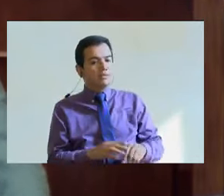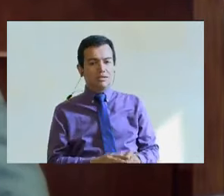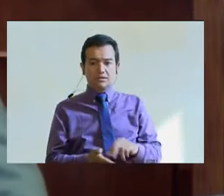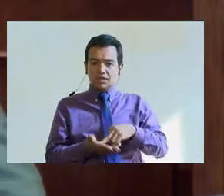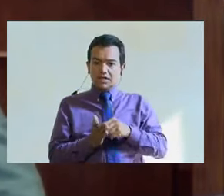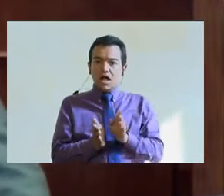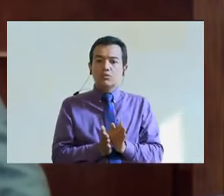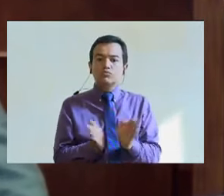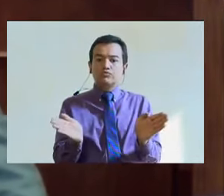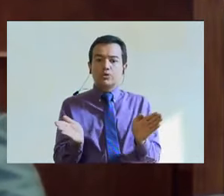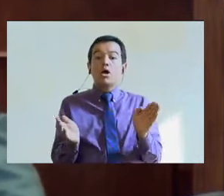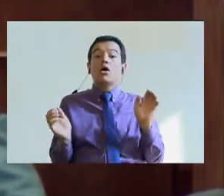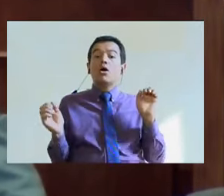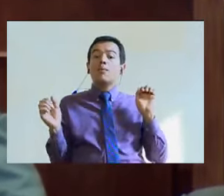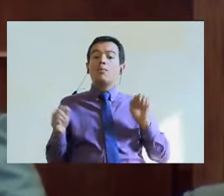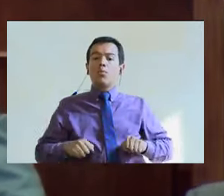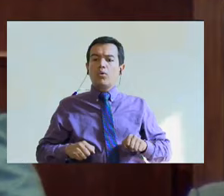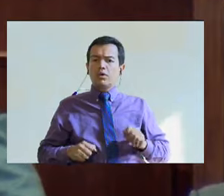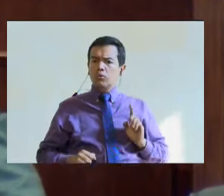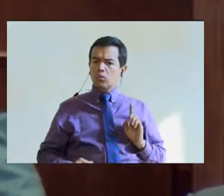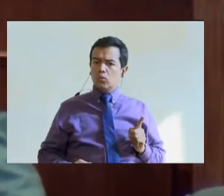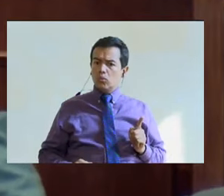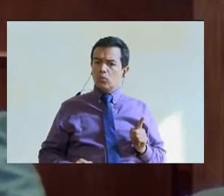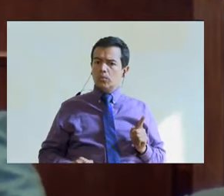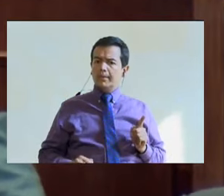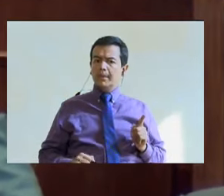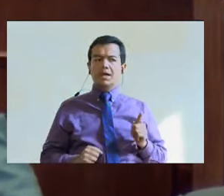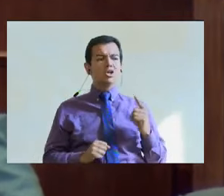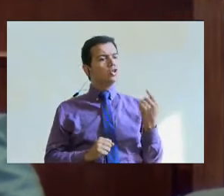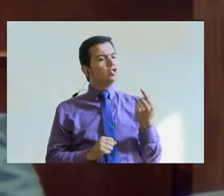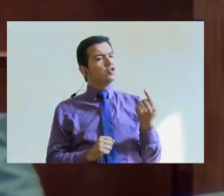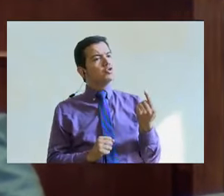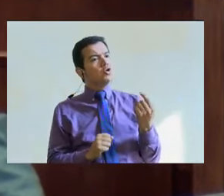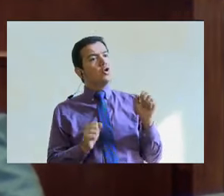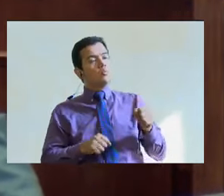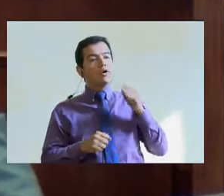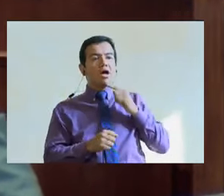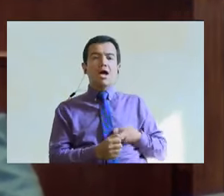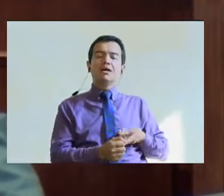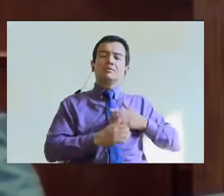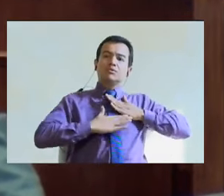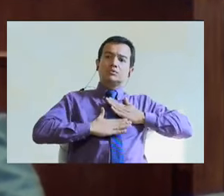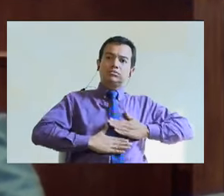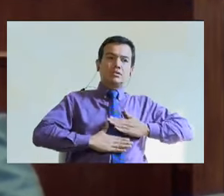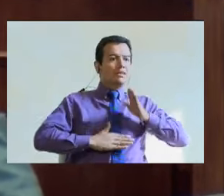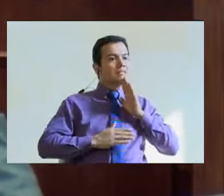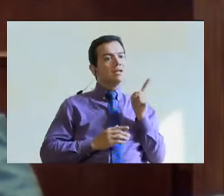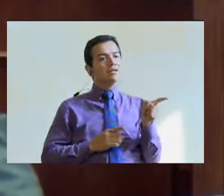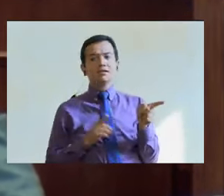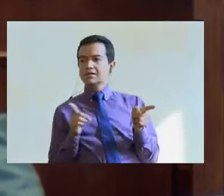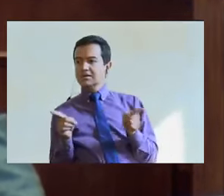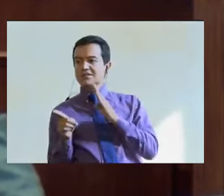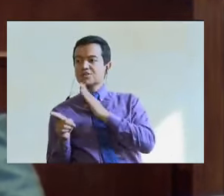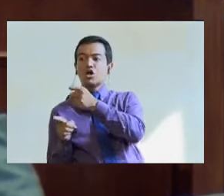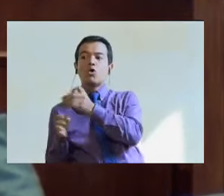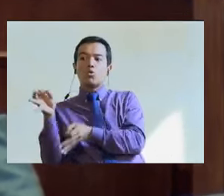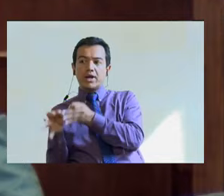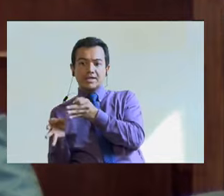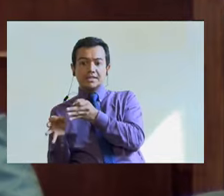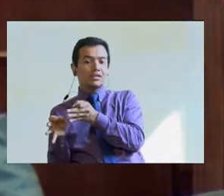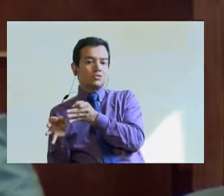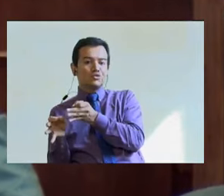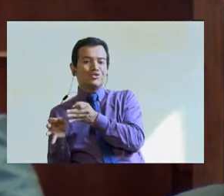instancia no no solamente es una garantía para las para el juez sino que en última